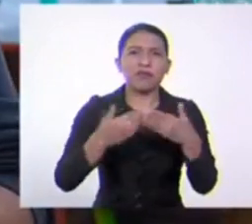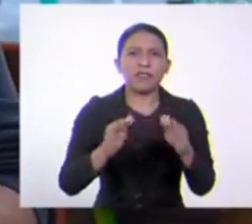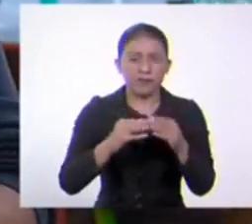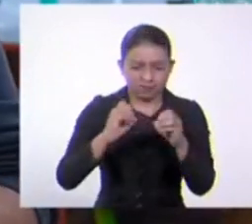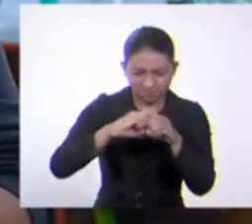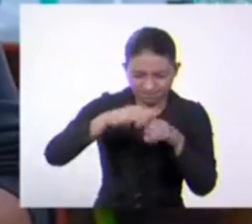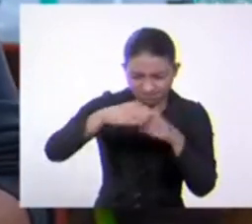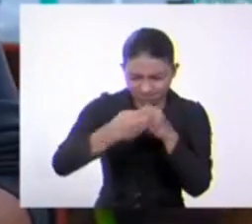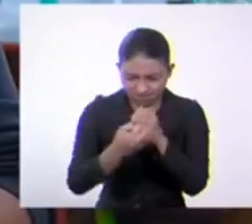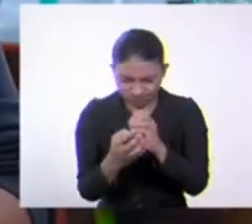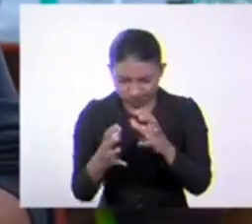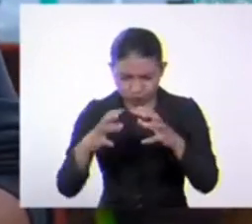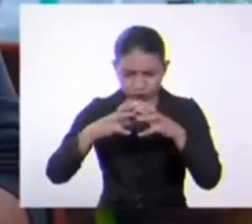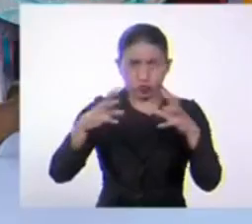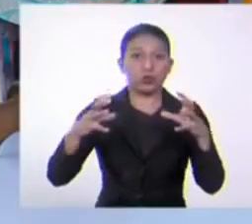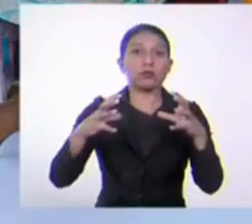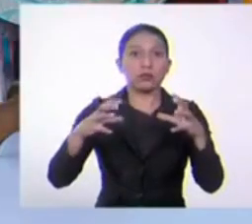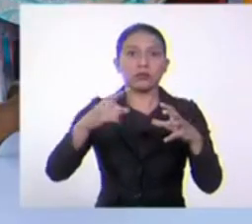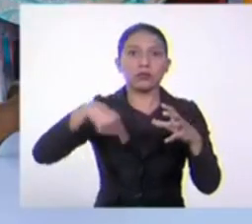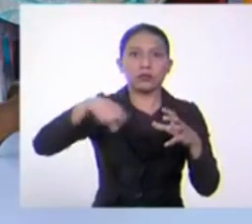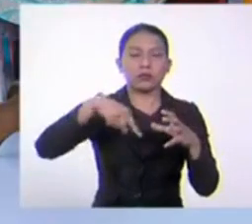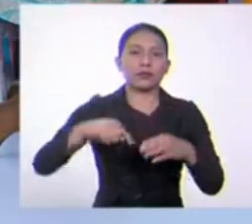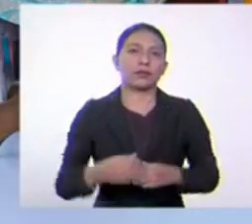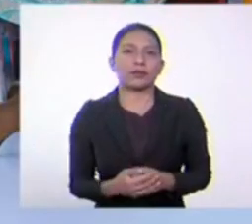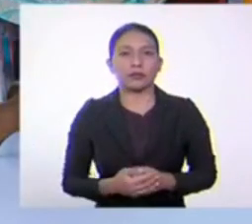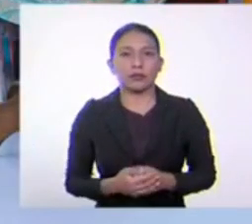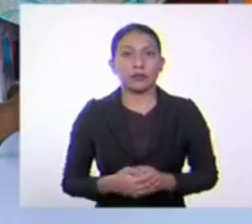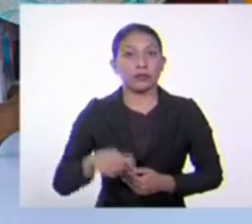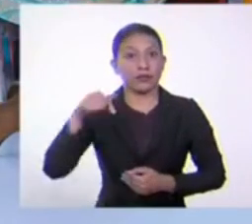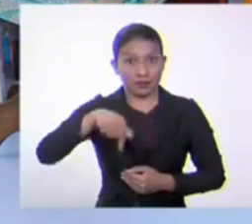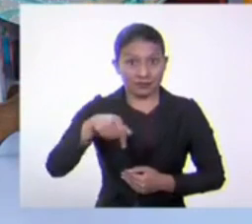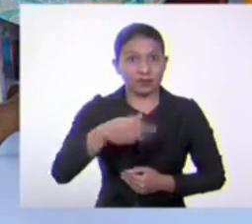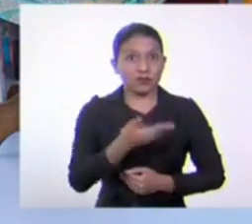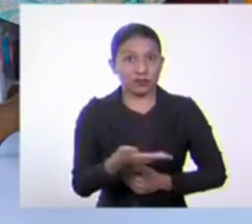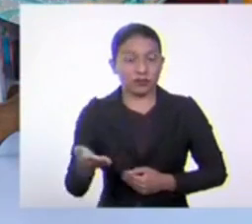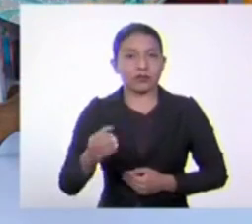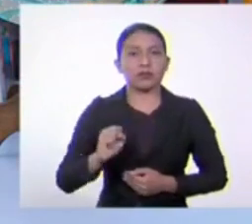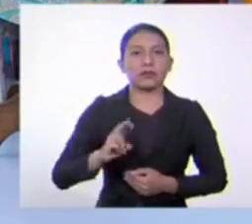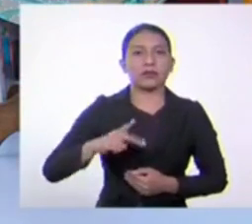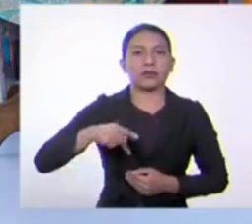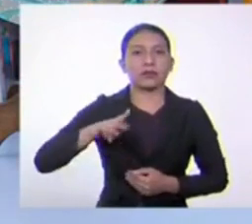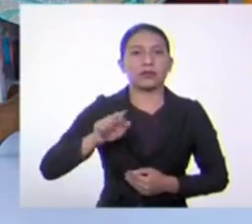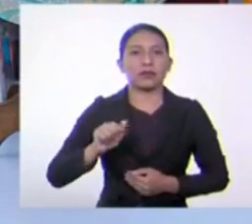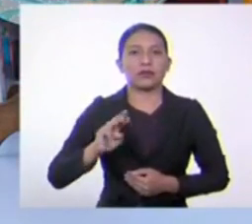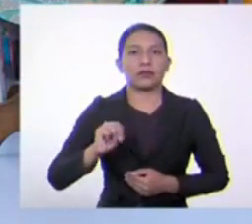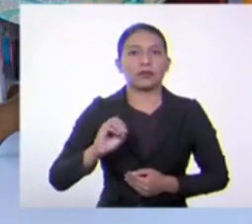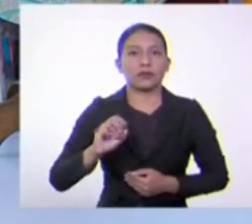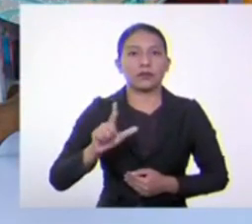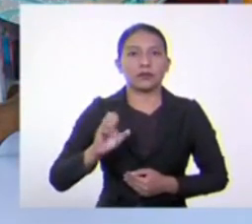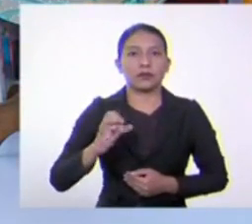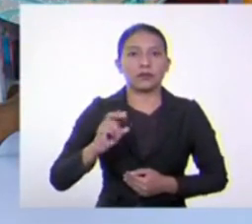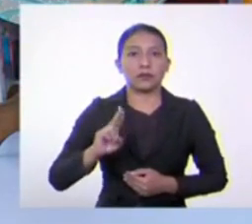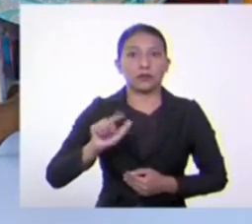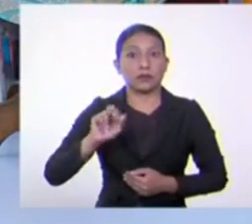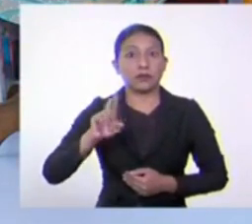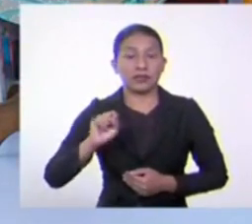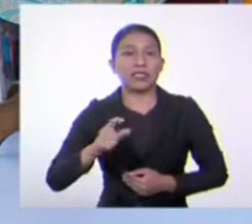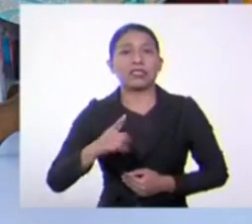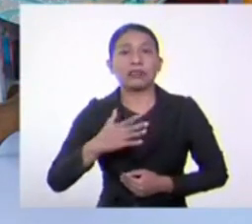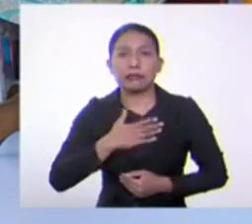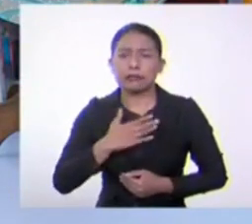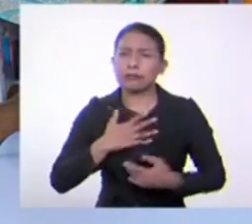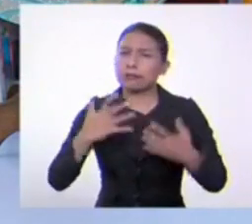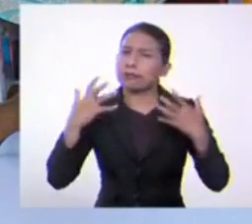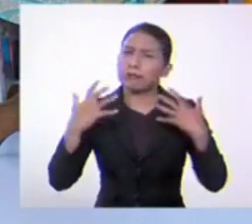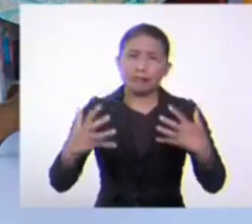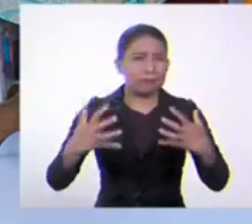complejos supramoleculares. Estos complejos supramoleculares dentro de las células conforman muchas